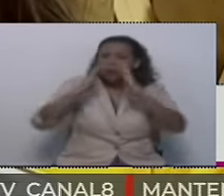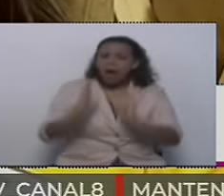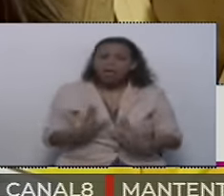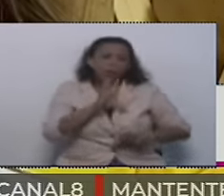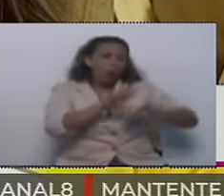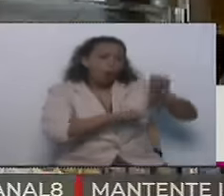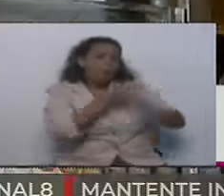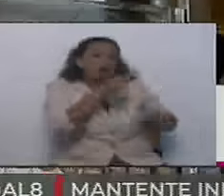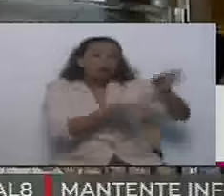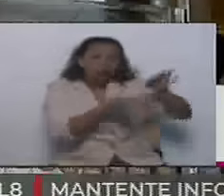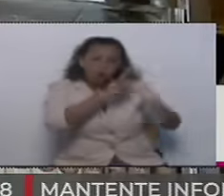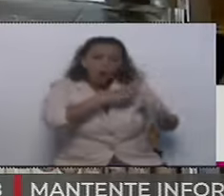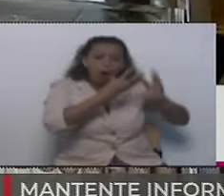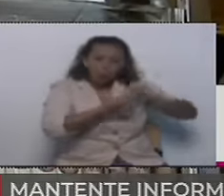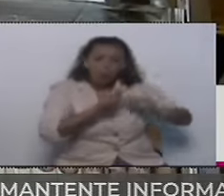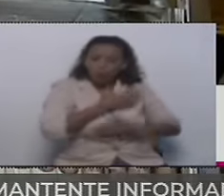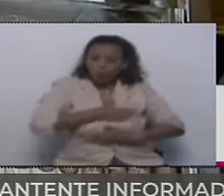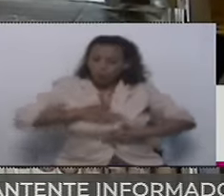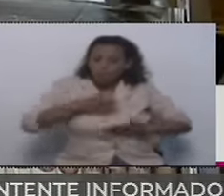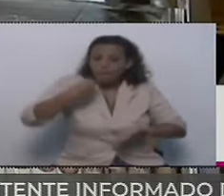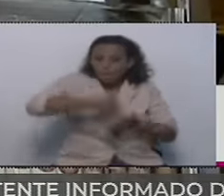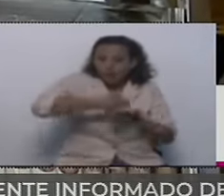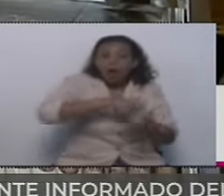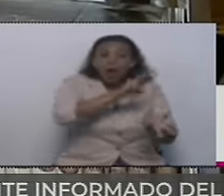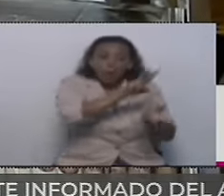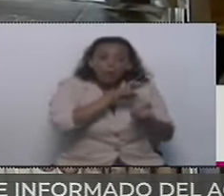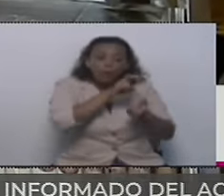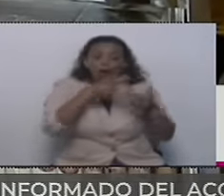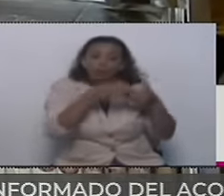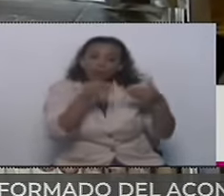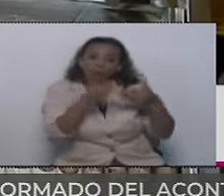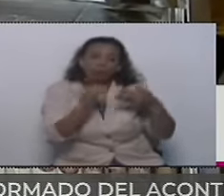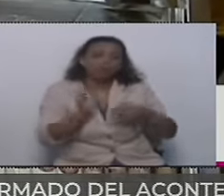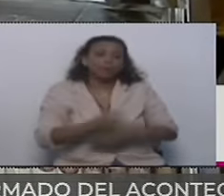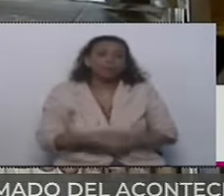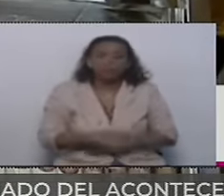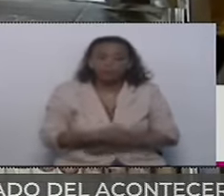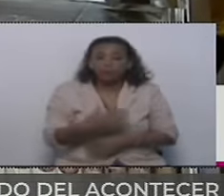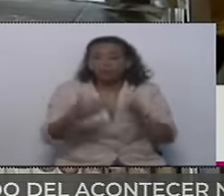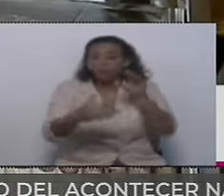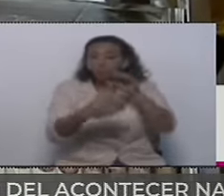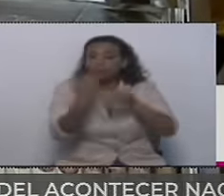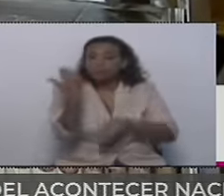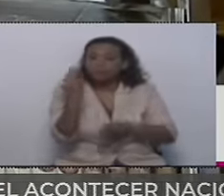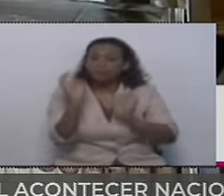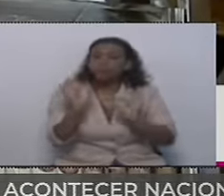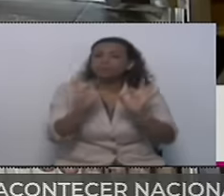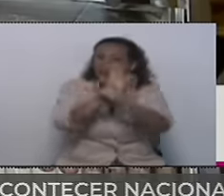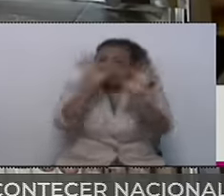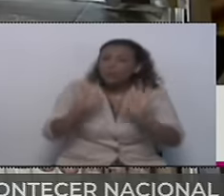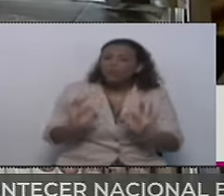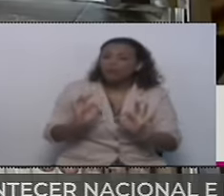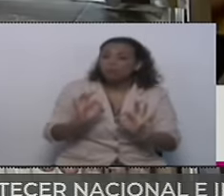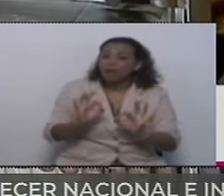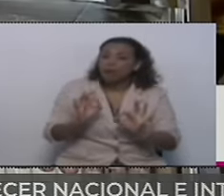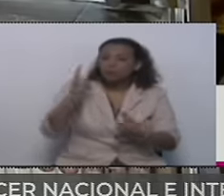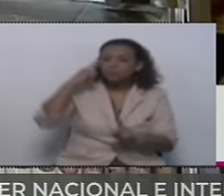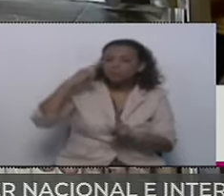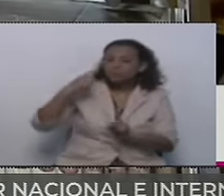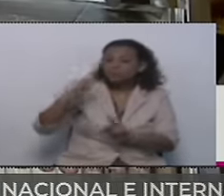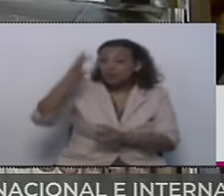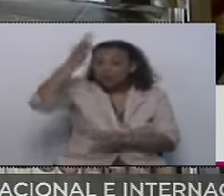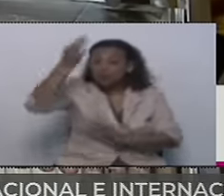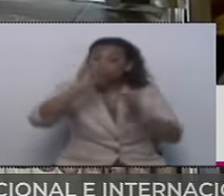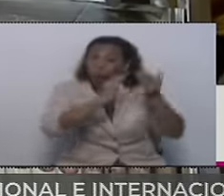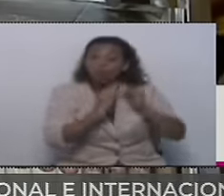a precio justo y cobrando al dólar que se debe cobrar. ¿Y este método te llegó a través del Consejo Comunal de la